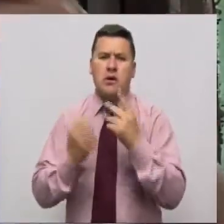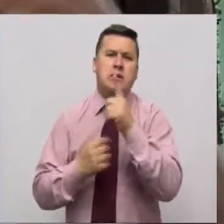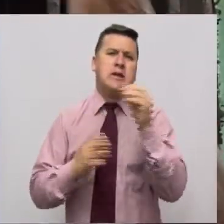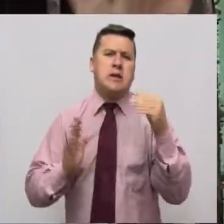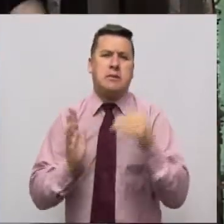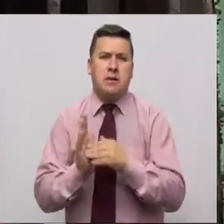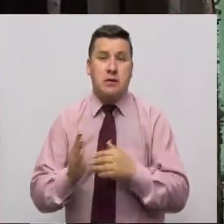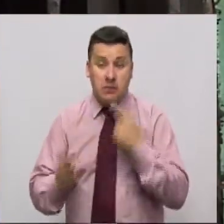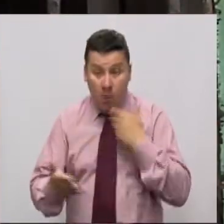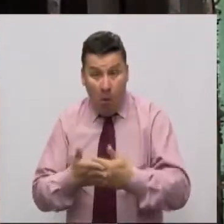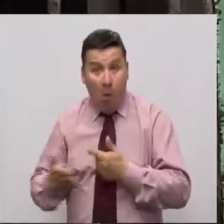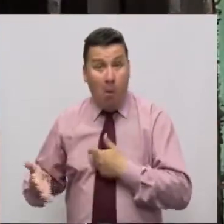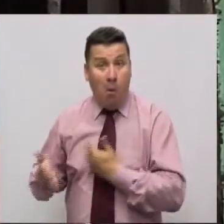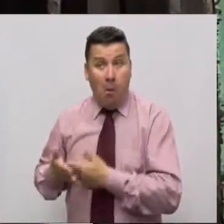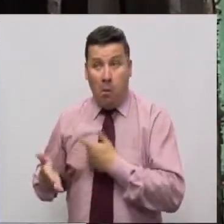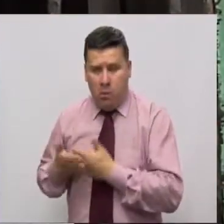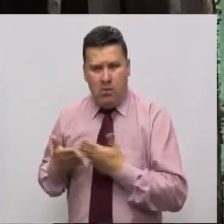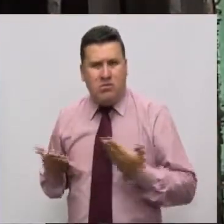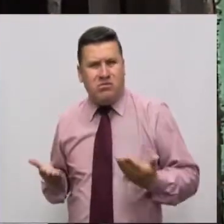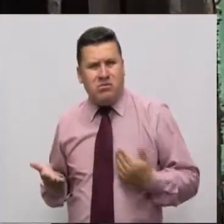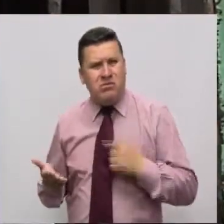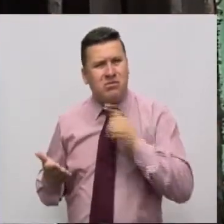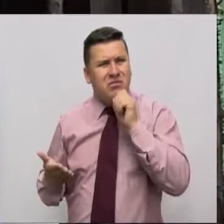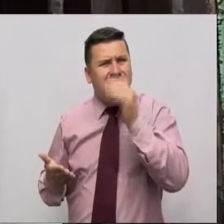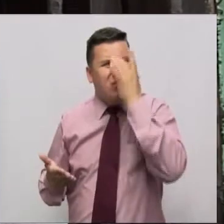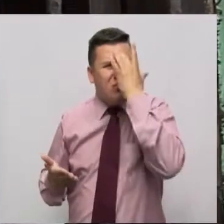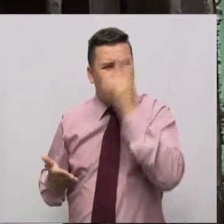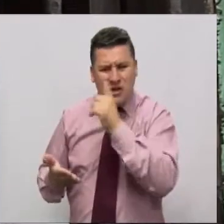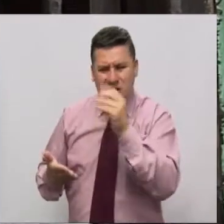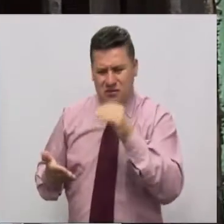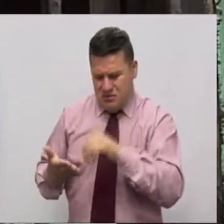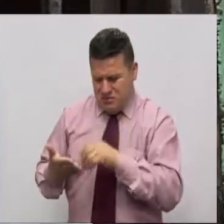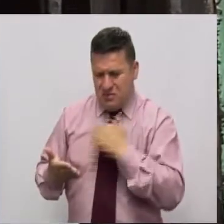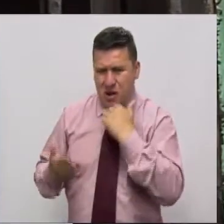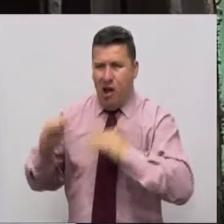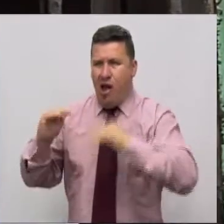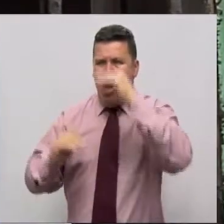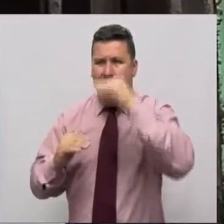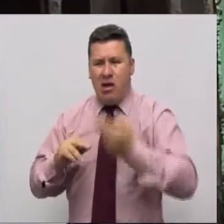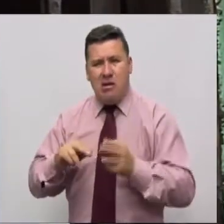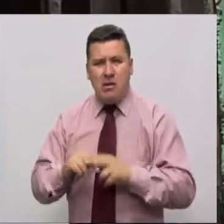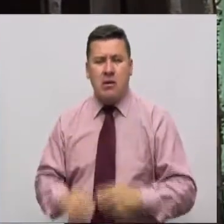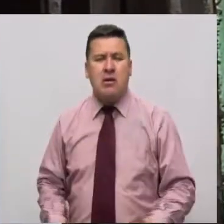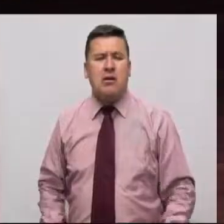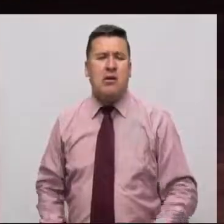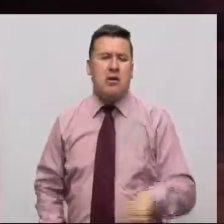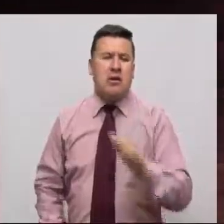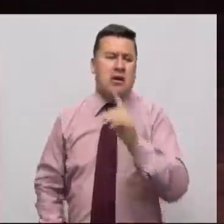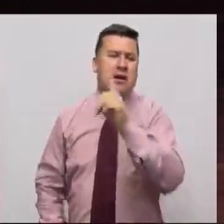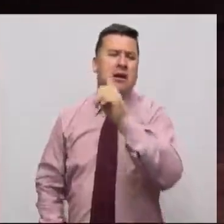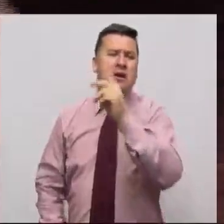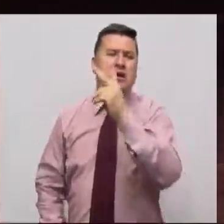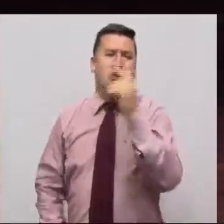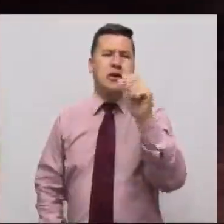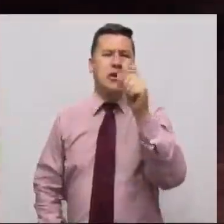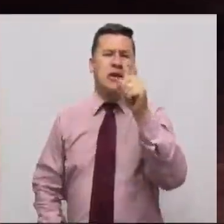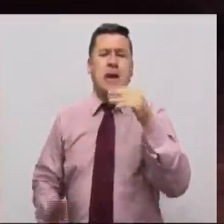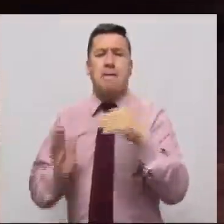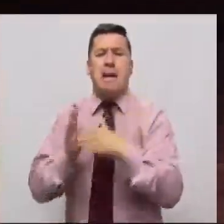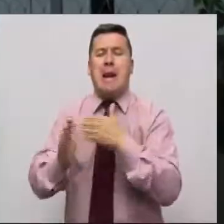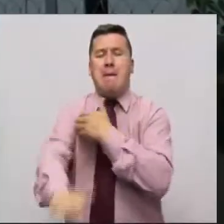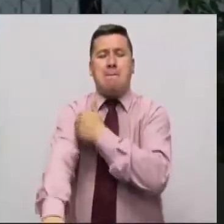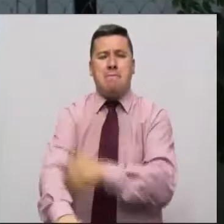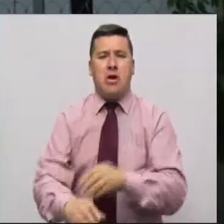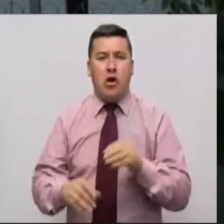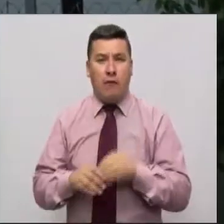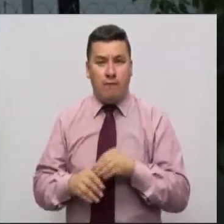90, hasta por 100. Ahí tengo los recibos. Entonces yo pregunto, ¿por qué esa irregularidad? Son más de 216 mil